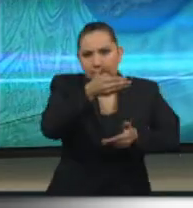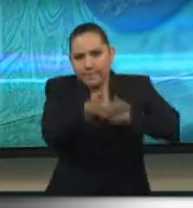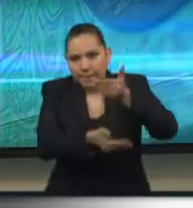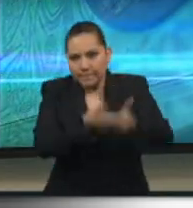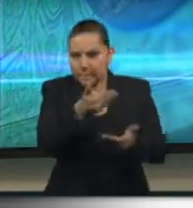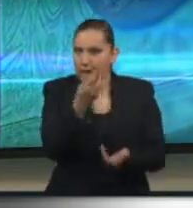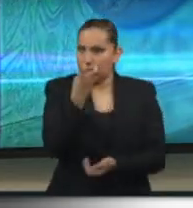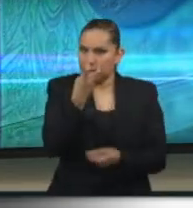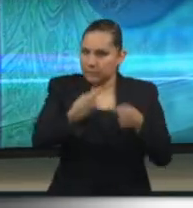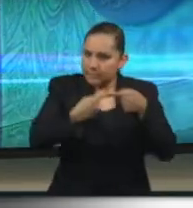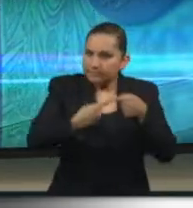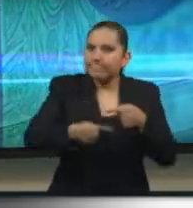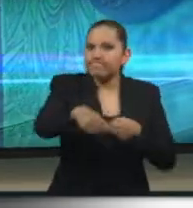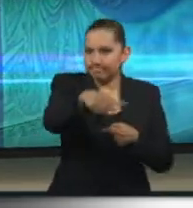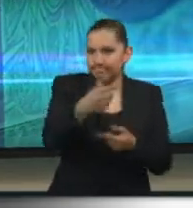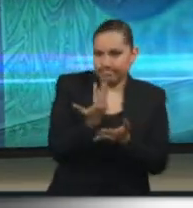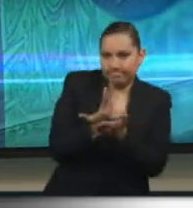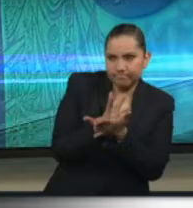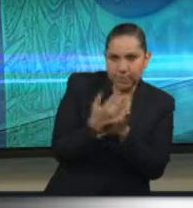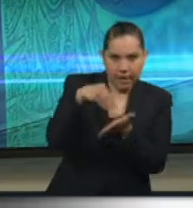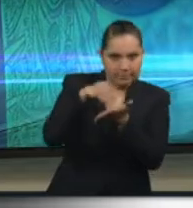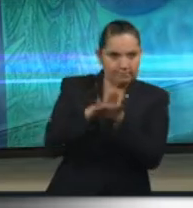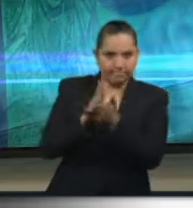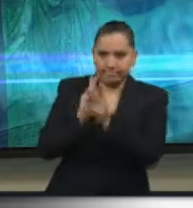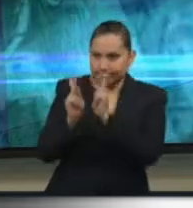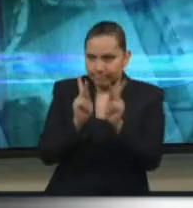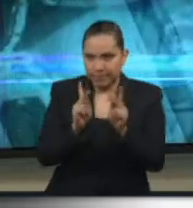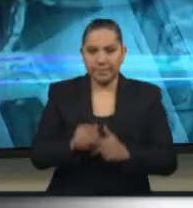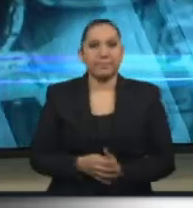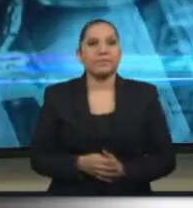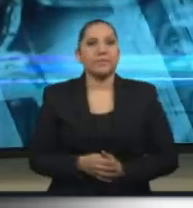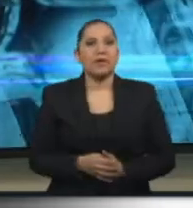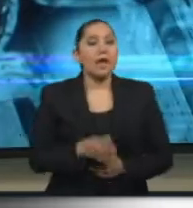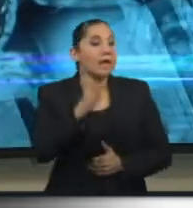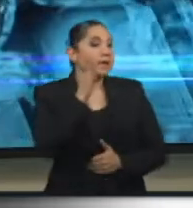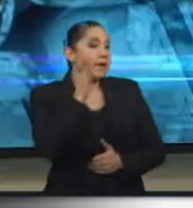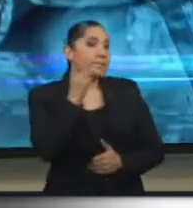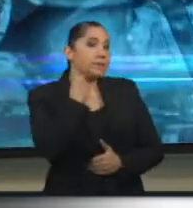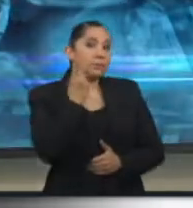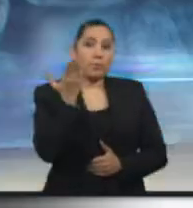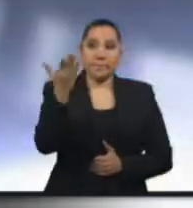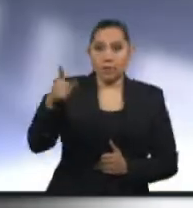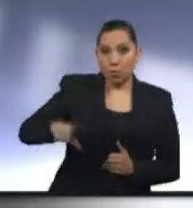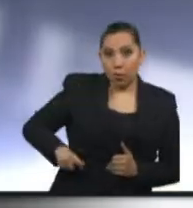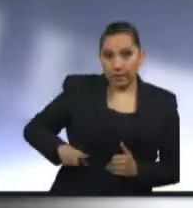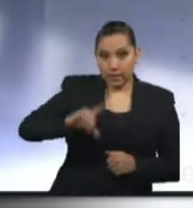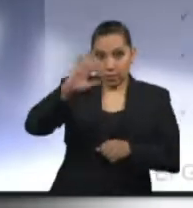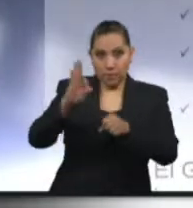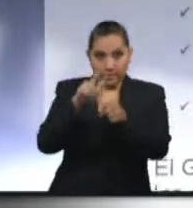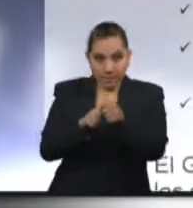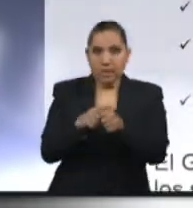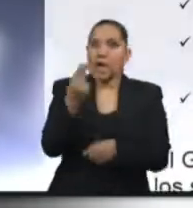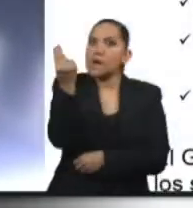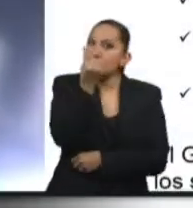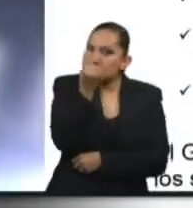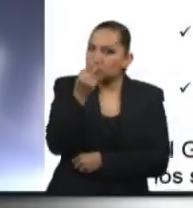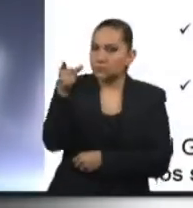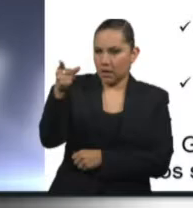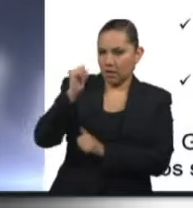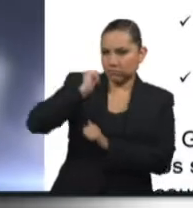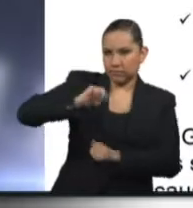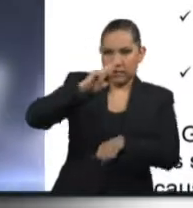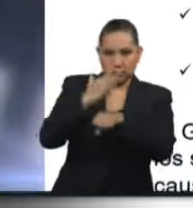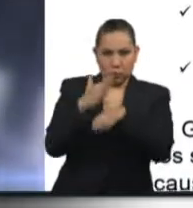bancada del PRI en la Cámara de Diputados urgió al gobierno federal a implementar una estrategia de seguridad para evitar saqueos y disminuir el riesgo